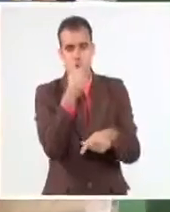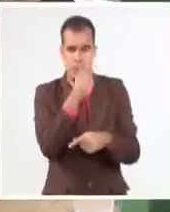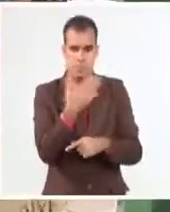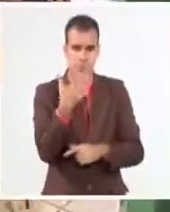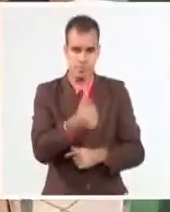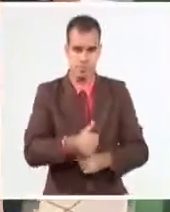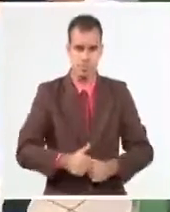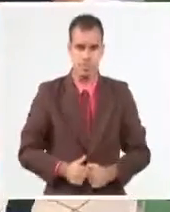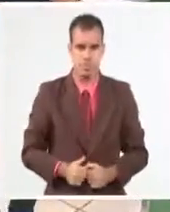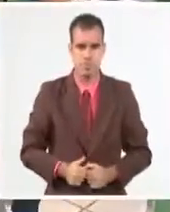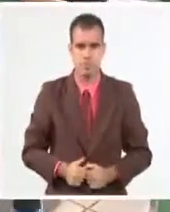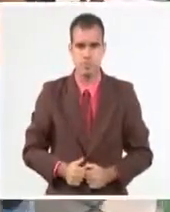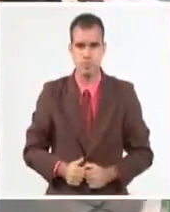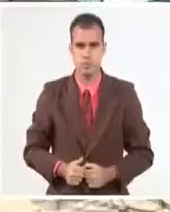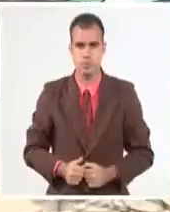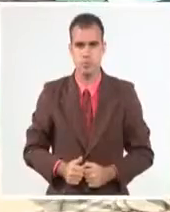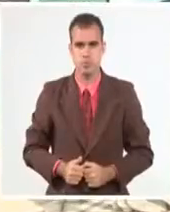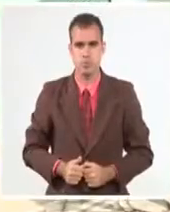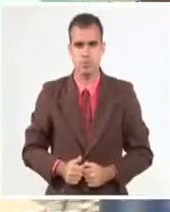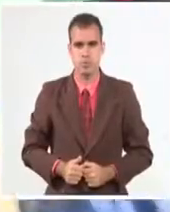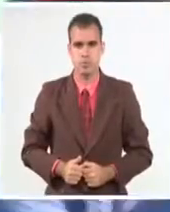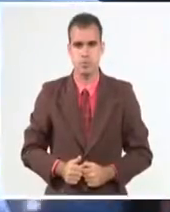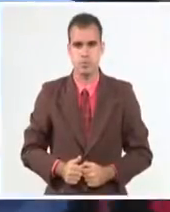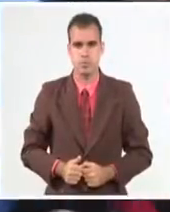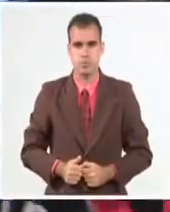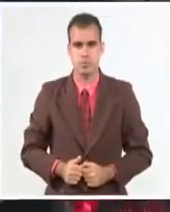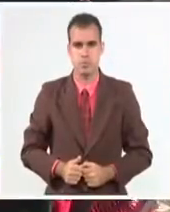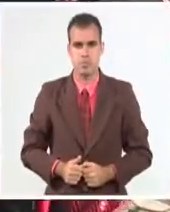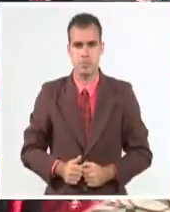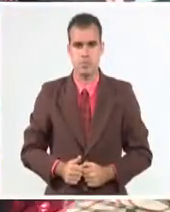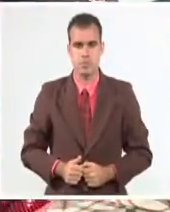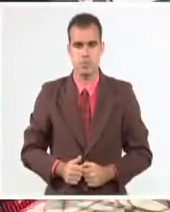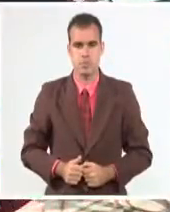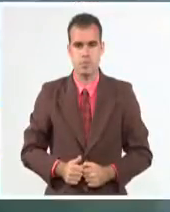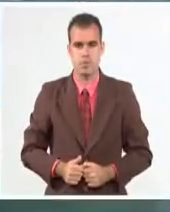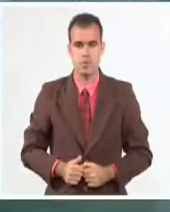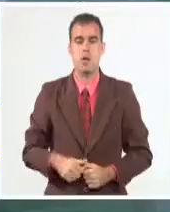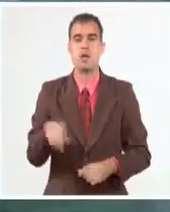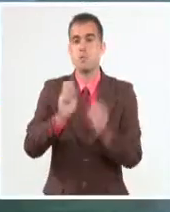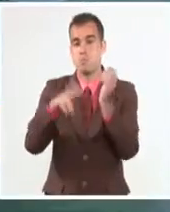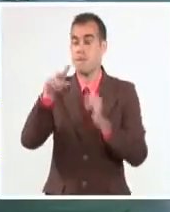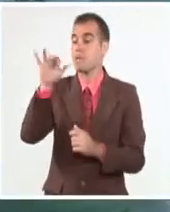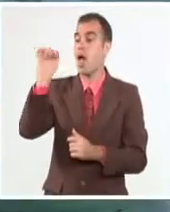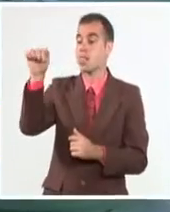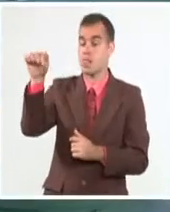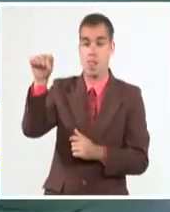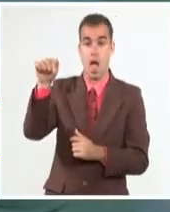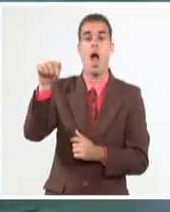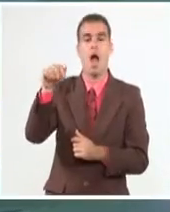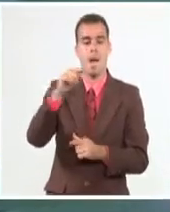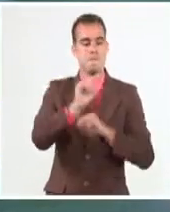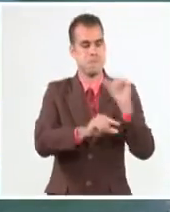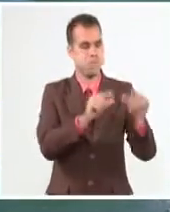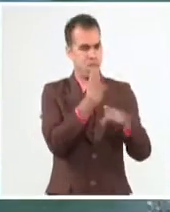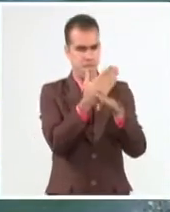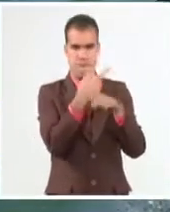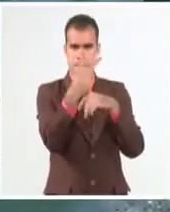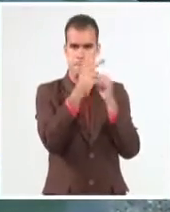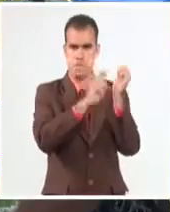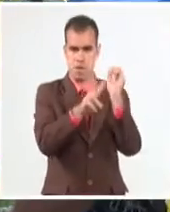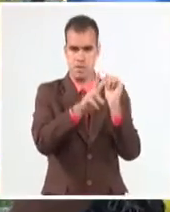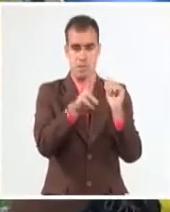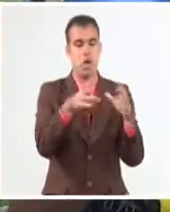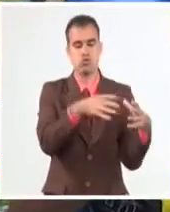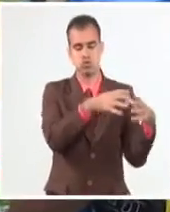de varias provincias cubanas llega la solidaridad a pinar del río daisy rosa frank alberto y sus compañeros arribaron a cuba